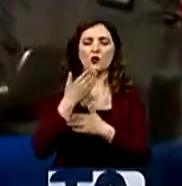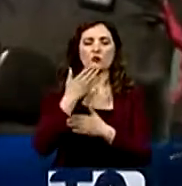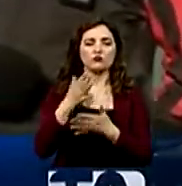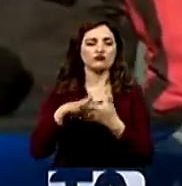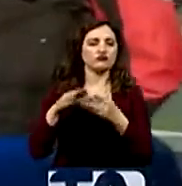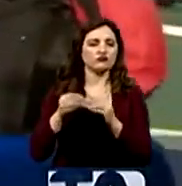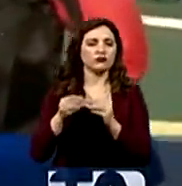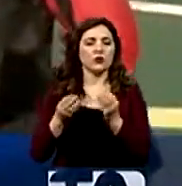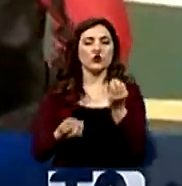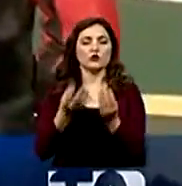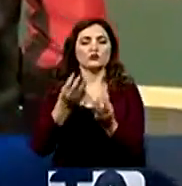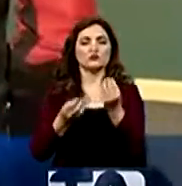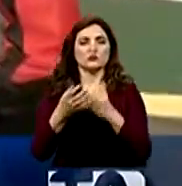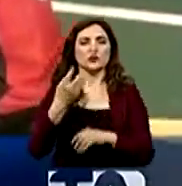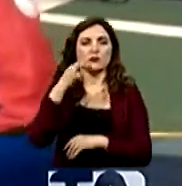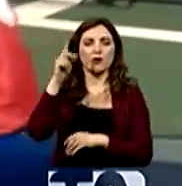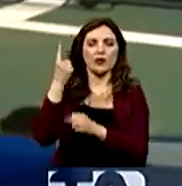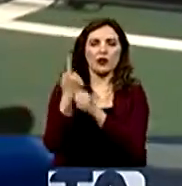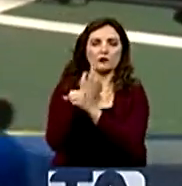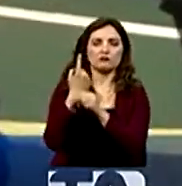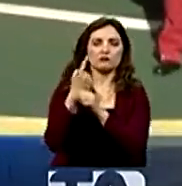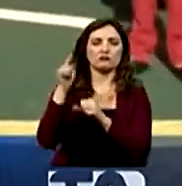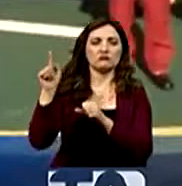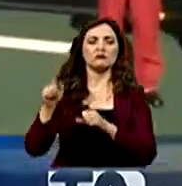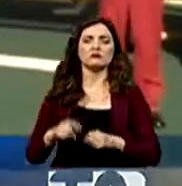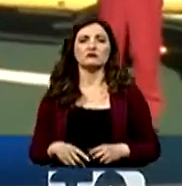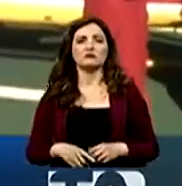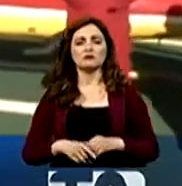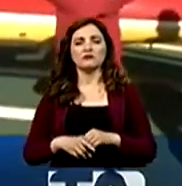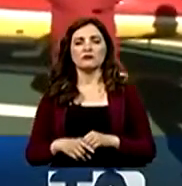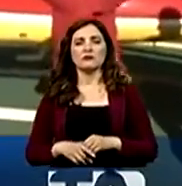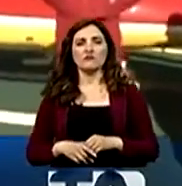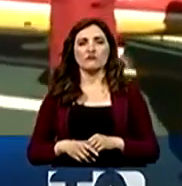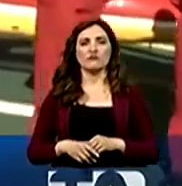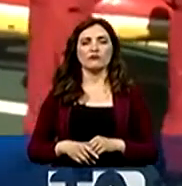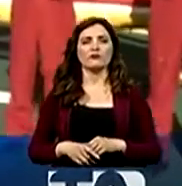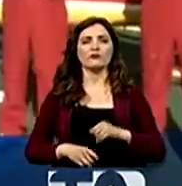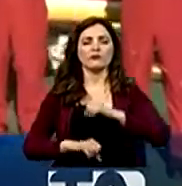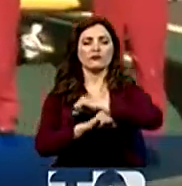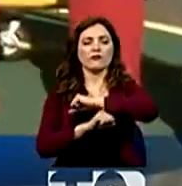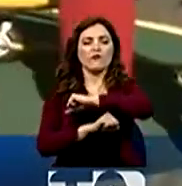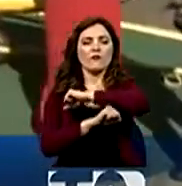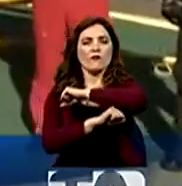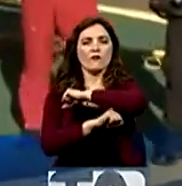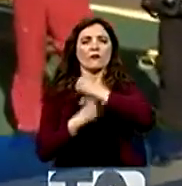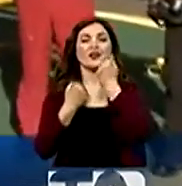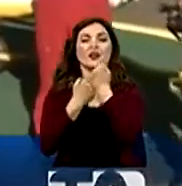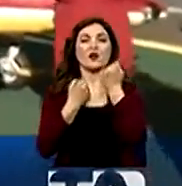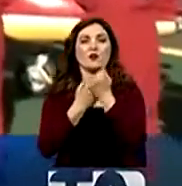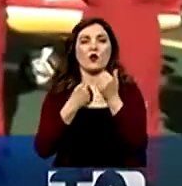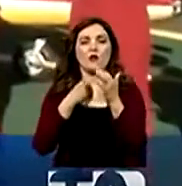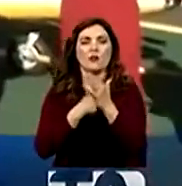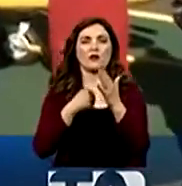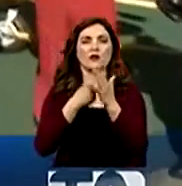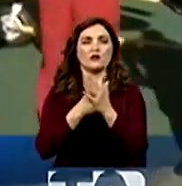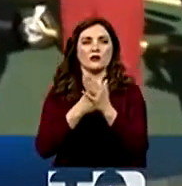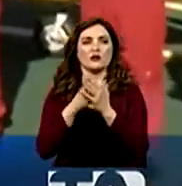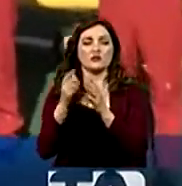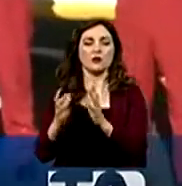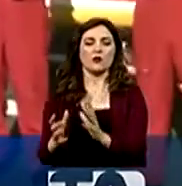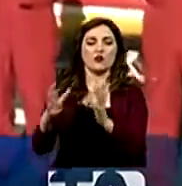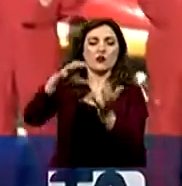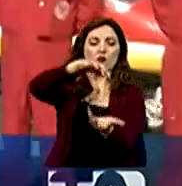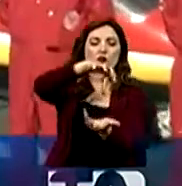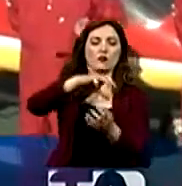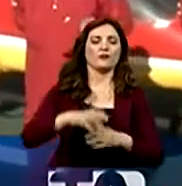ya nuestra aeronave, el helicóptero, que básicamente es un factor fundamental para el apoyo al combate de incendios forestales desde el aire.